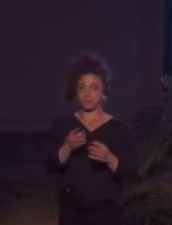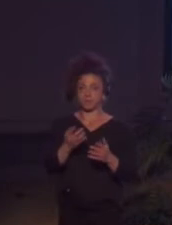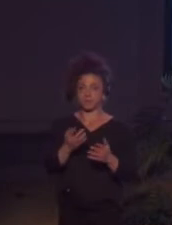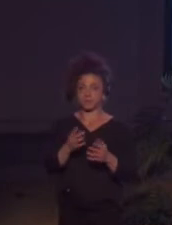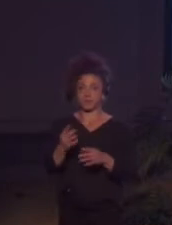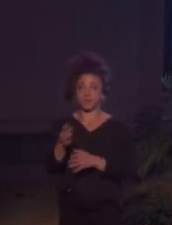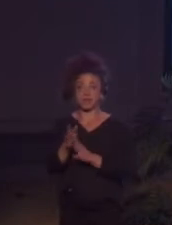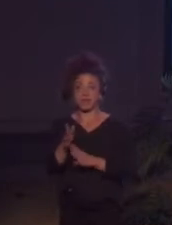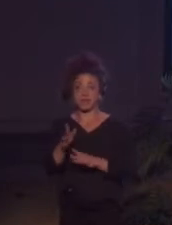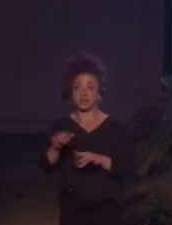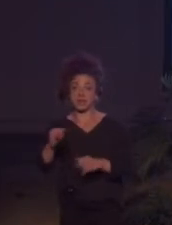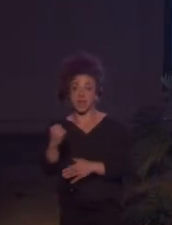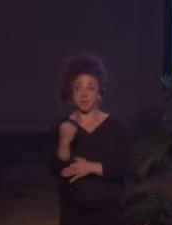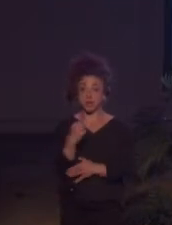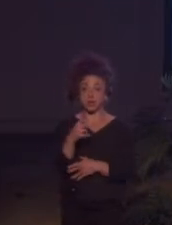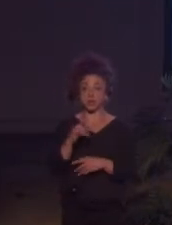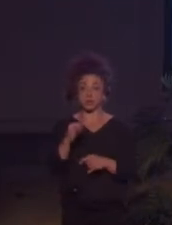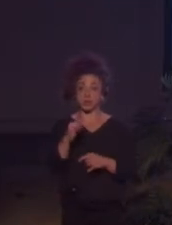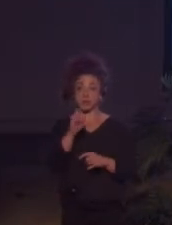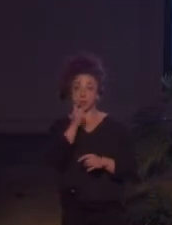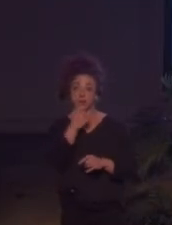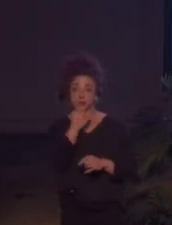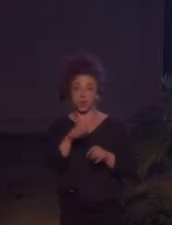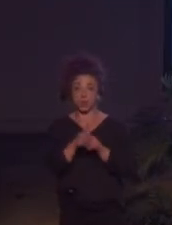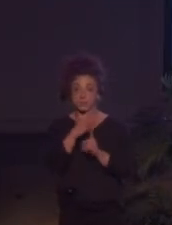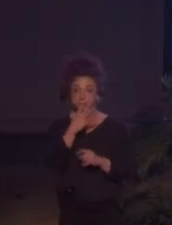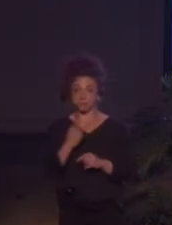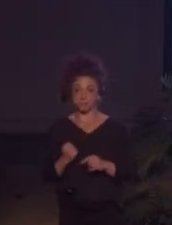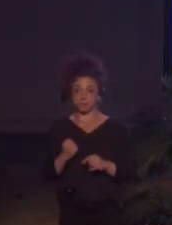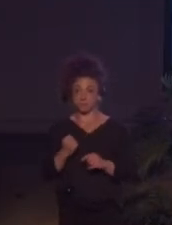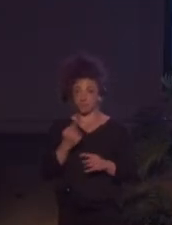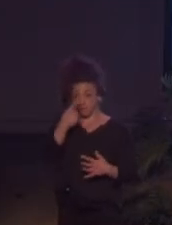tampoco apoyar, ¿no? Y ya sabemos que, bueno, los silencios son